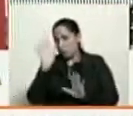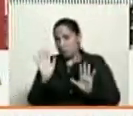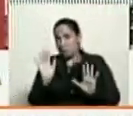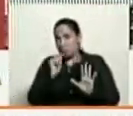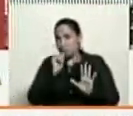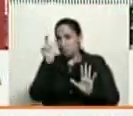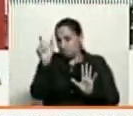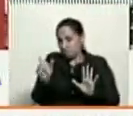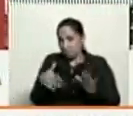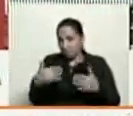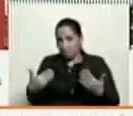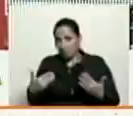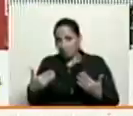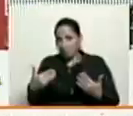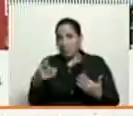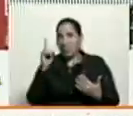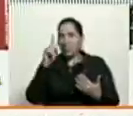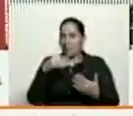Además, un